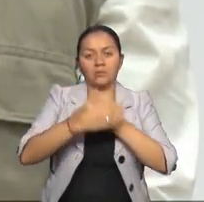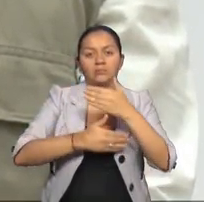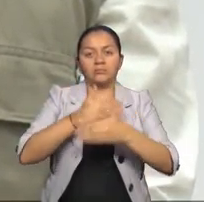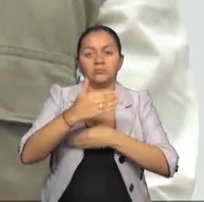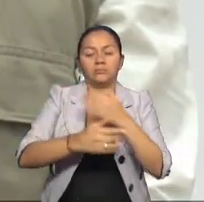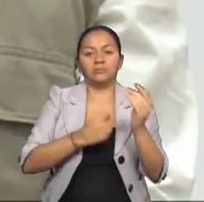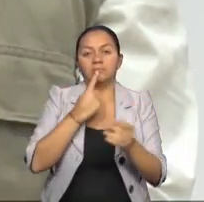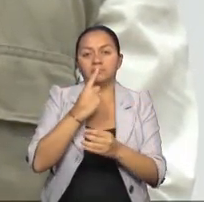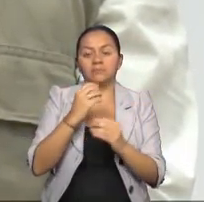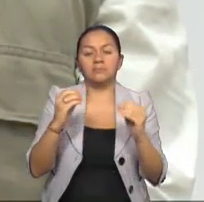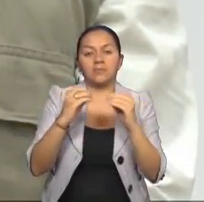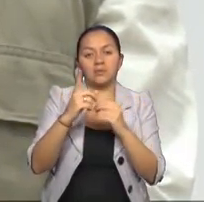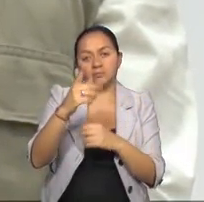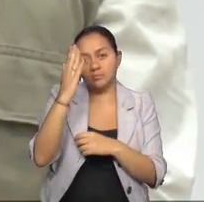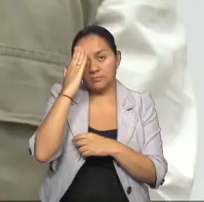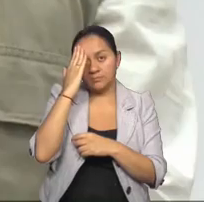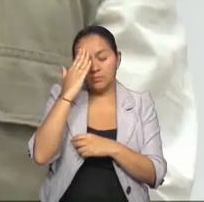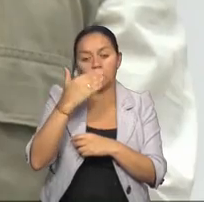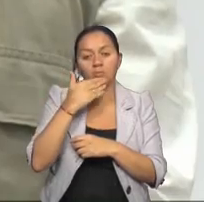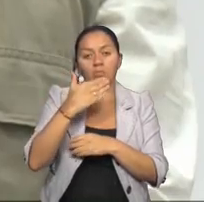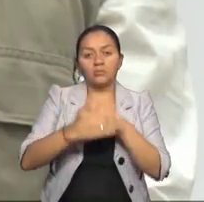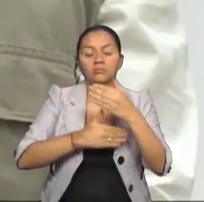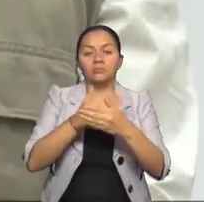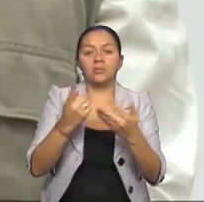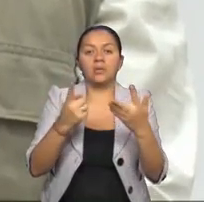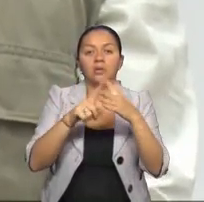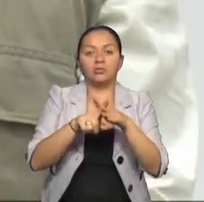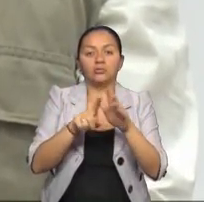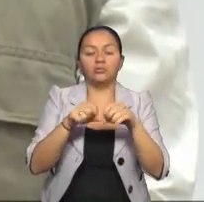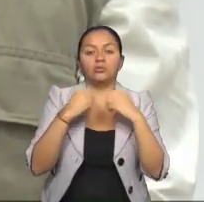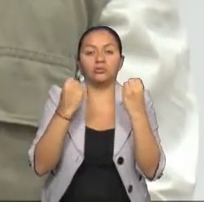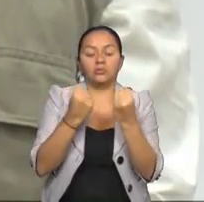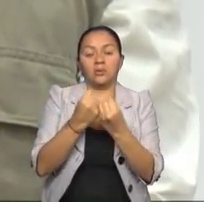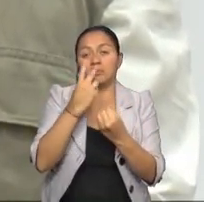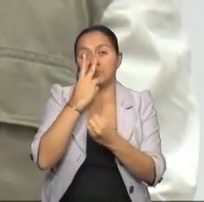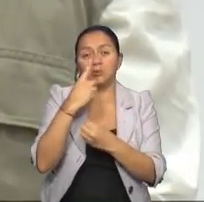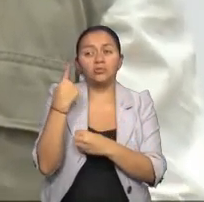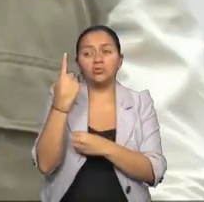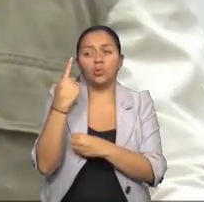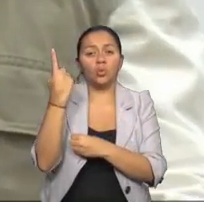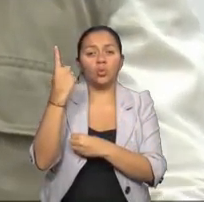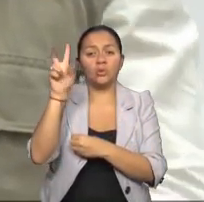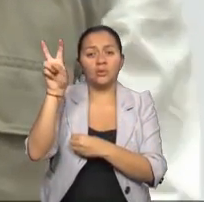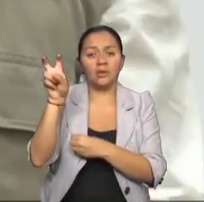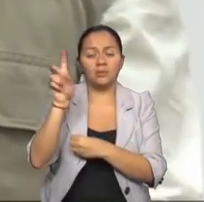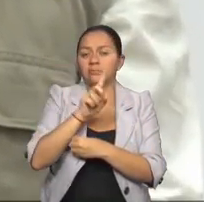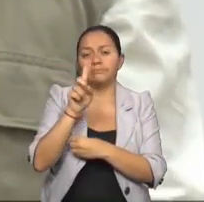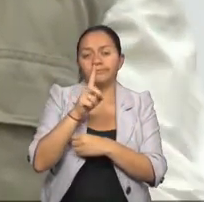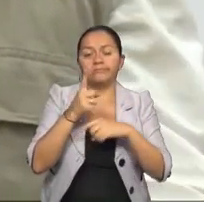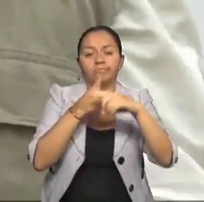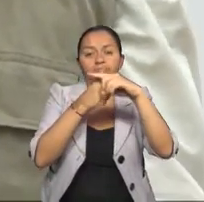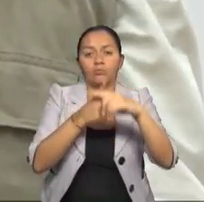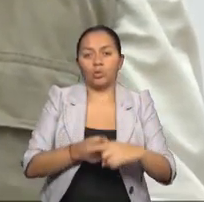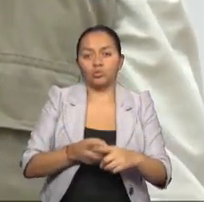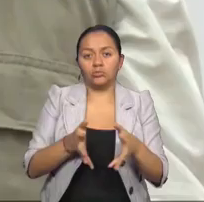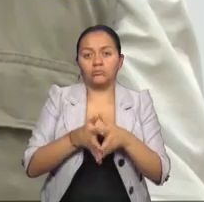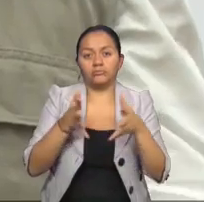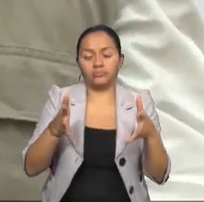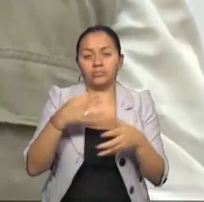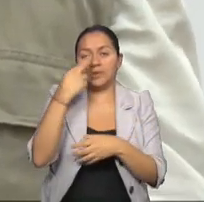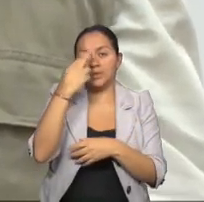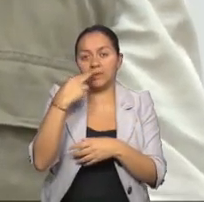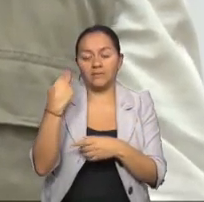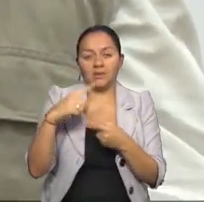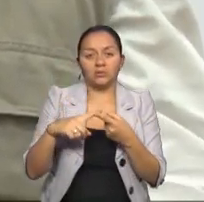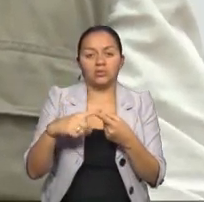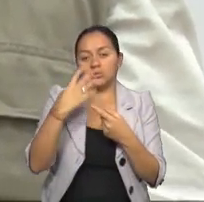y usted lo sabe muy bien que la inclusión social no depende de un solo factor digamos que la suma de múltiples factores rehabilitación